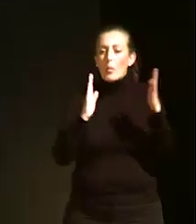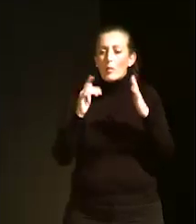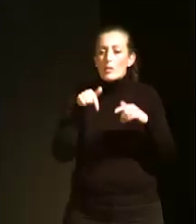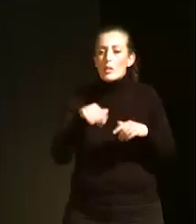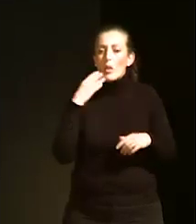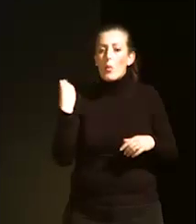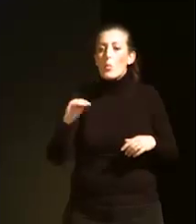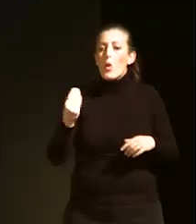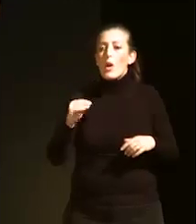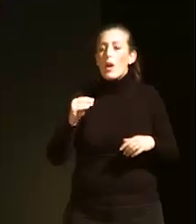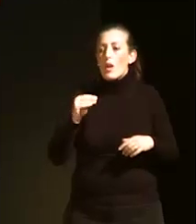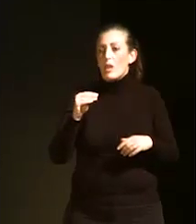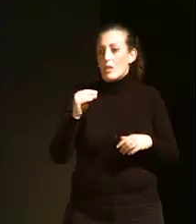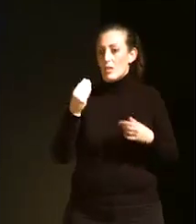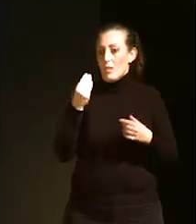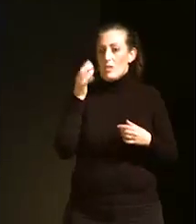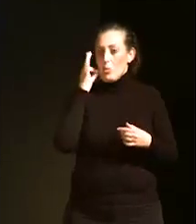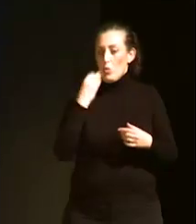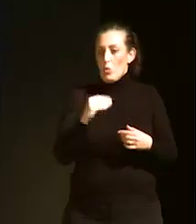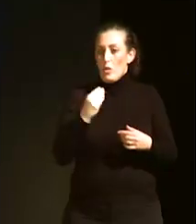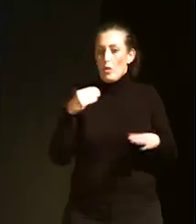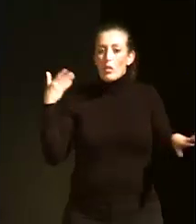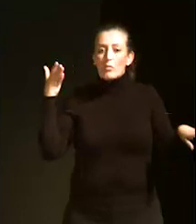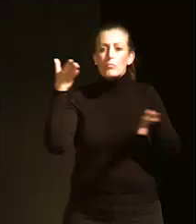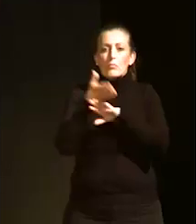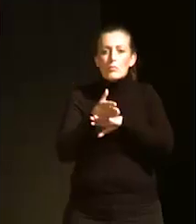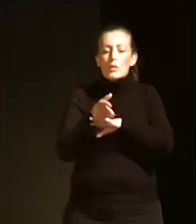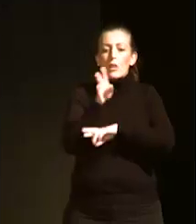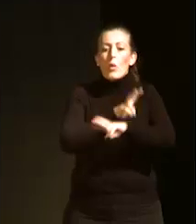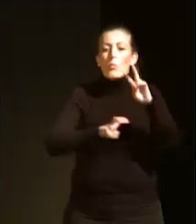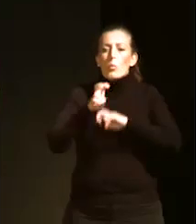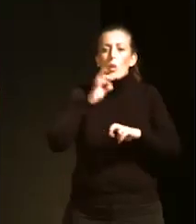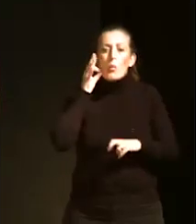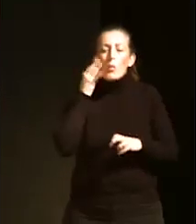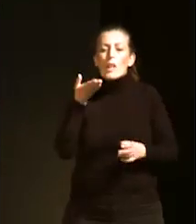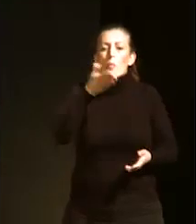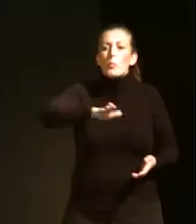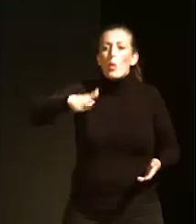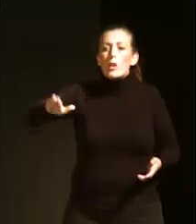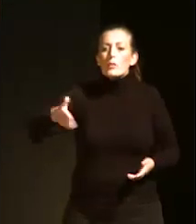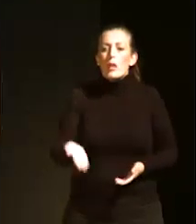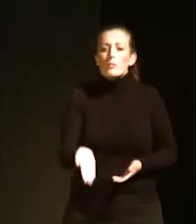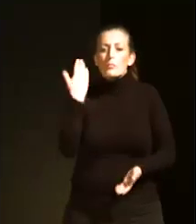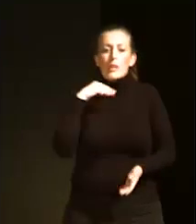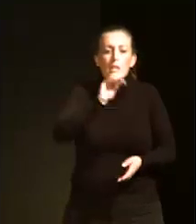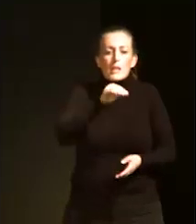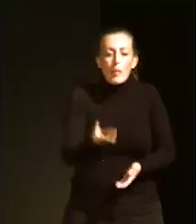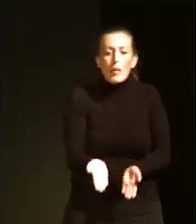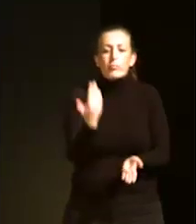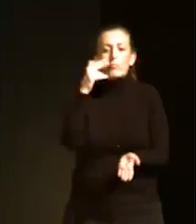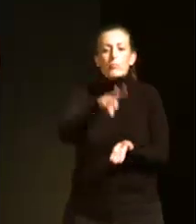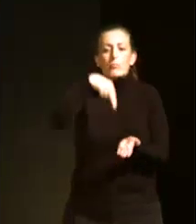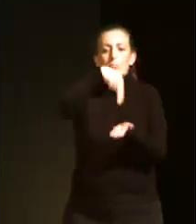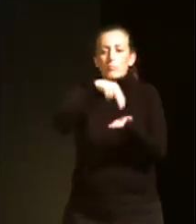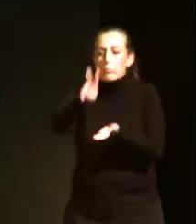actual una joven de eloy que va y busca a las mujeres muertas las despierta y les pregunta